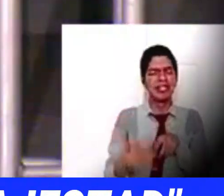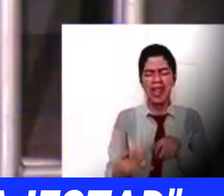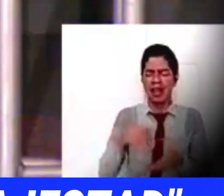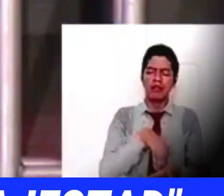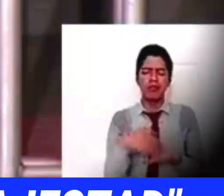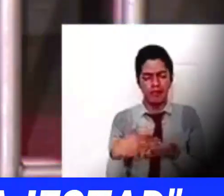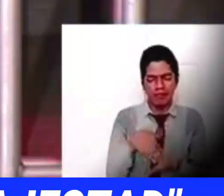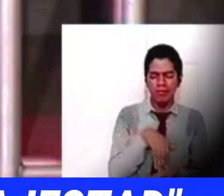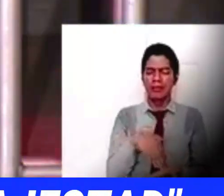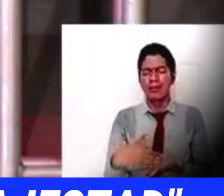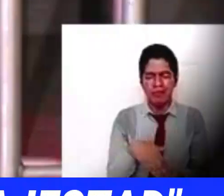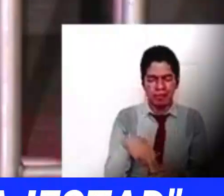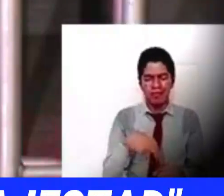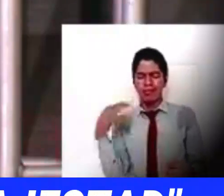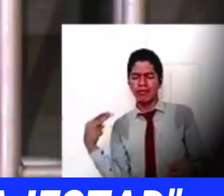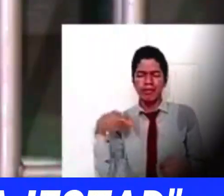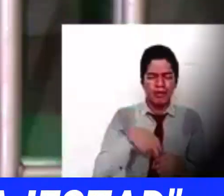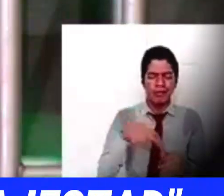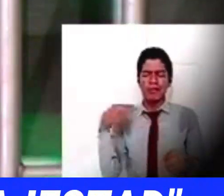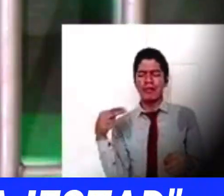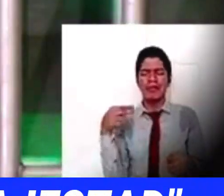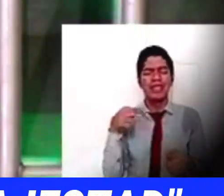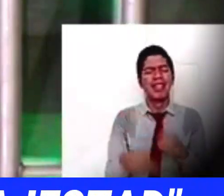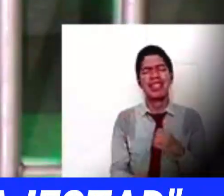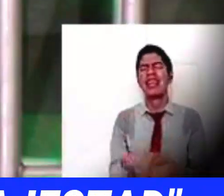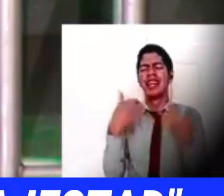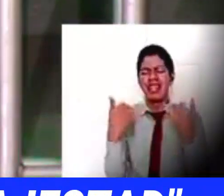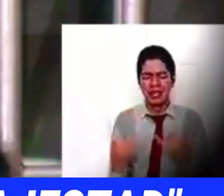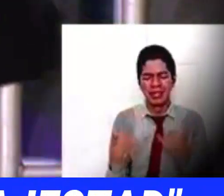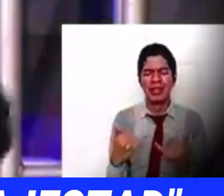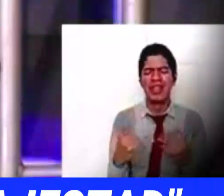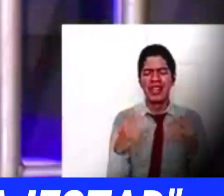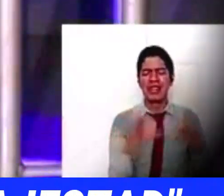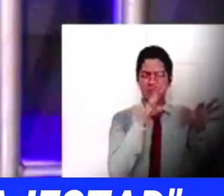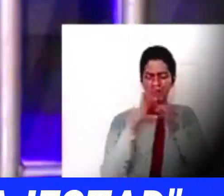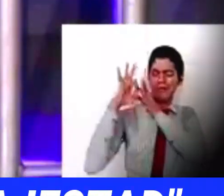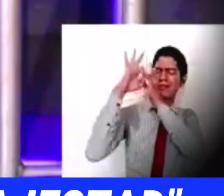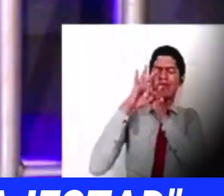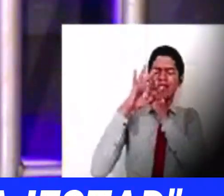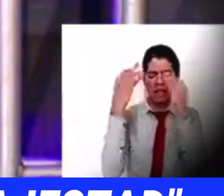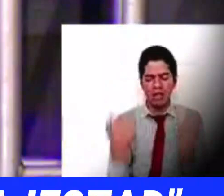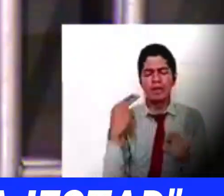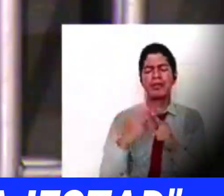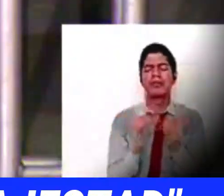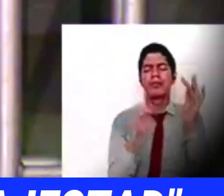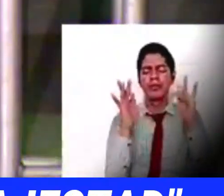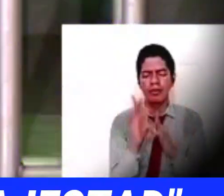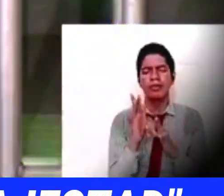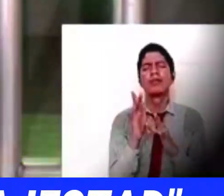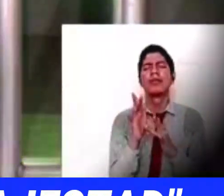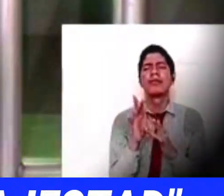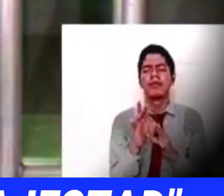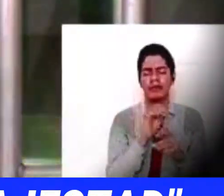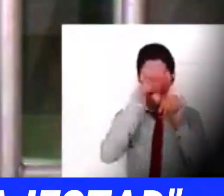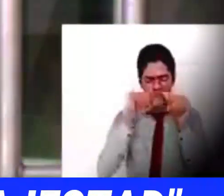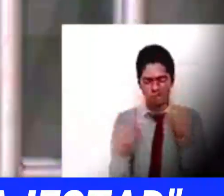la generación que no se ha podido acomodar a lo espiritual. Le llegó la hora, esta tarde va a ser ungida con el poder del Espíritu